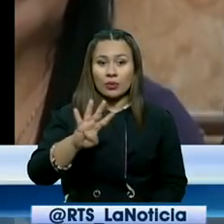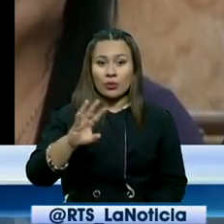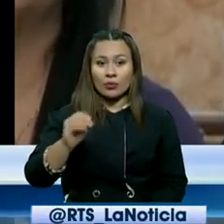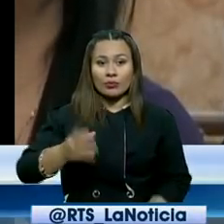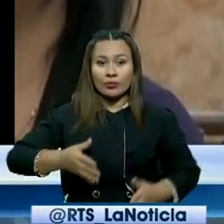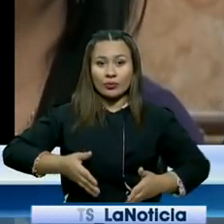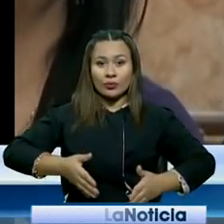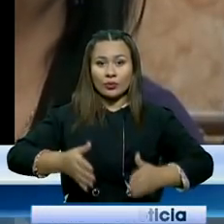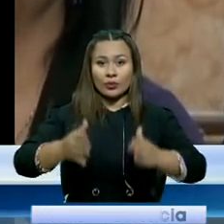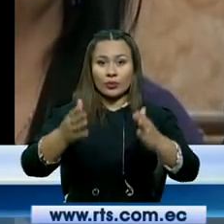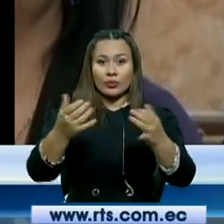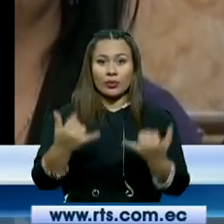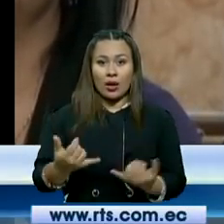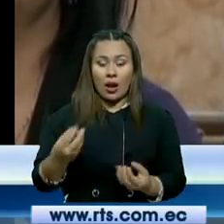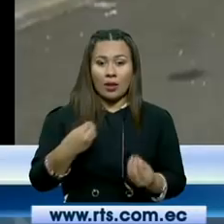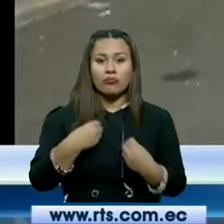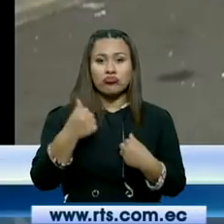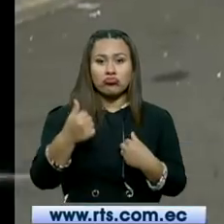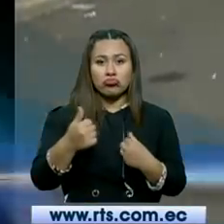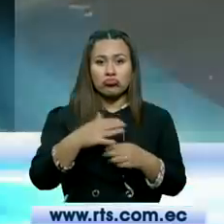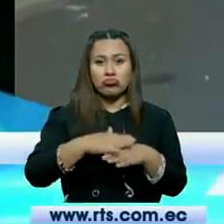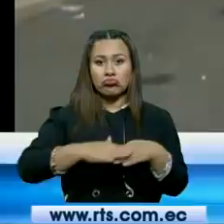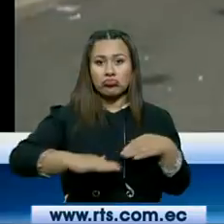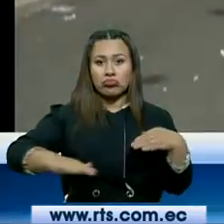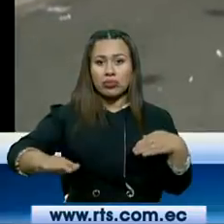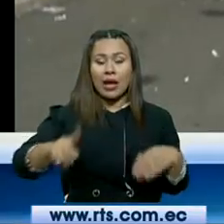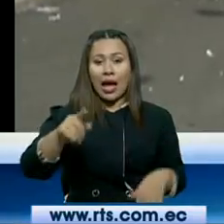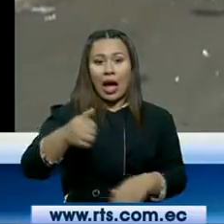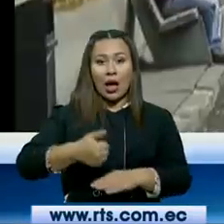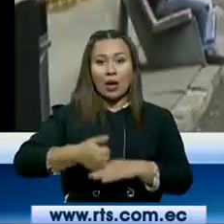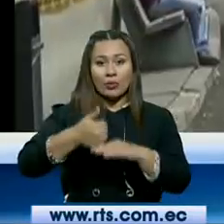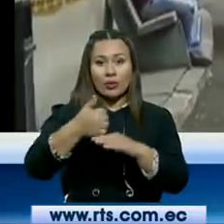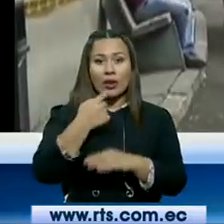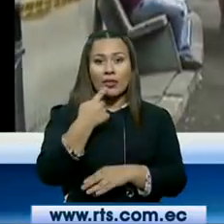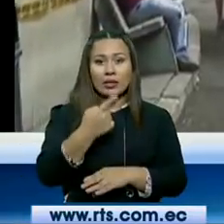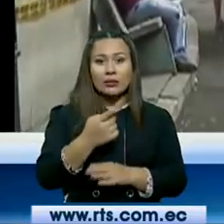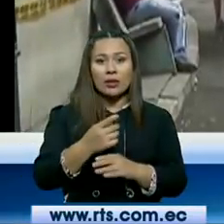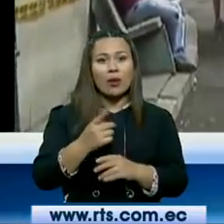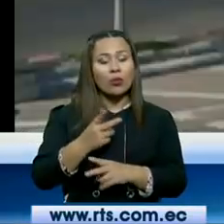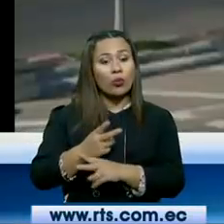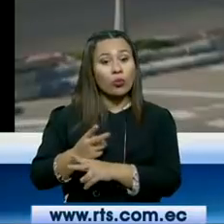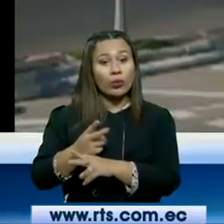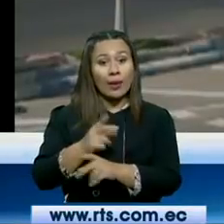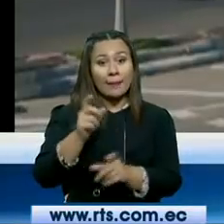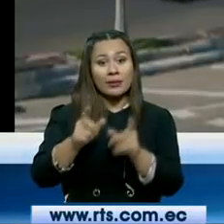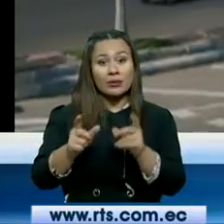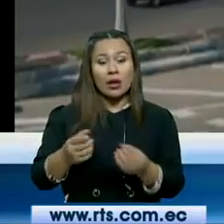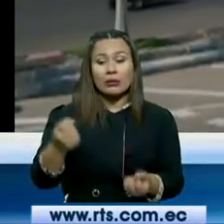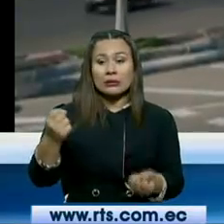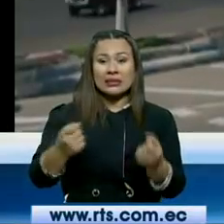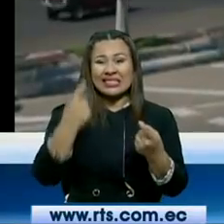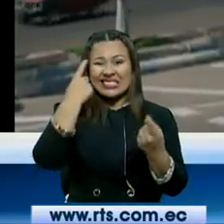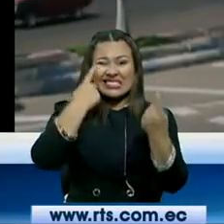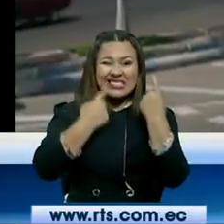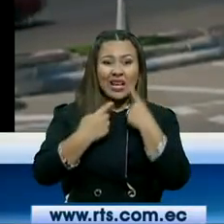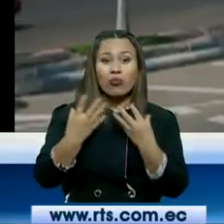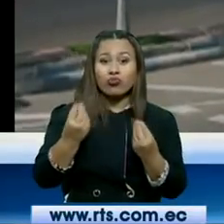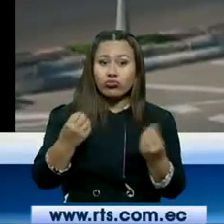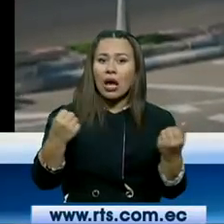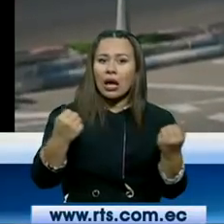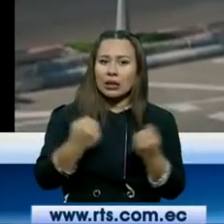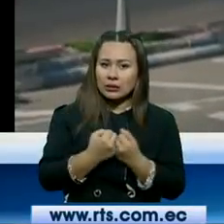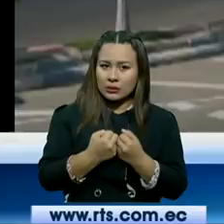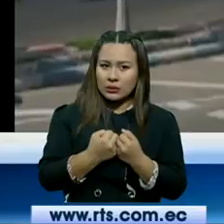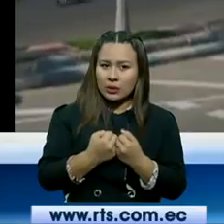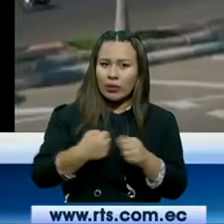se encuentran en un buen estado. Las autoridades de salud piden precaución a los conductores. El mayor número de heridos graves en accidentes de tránsito